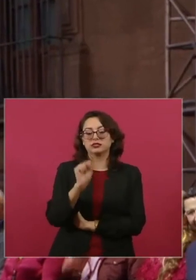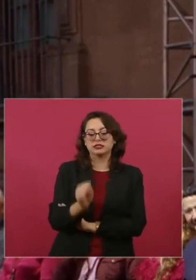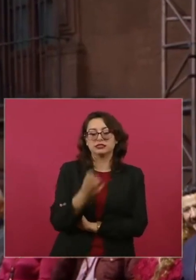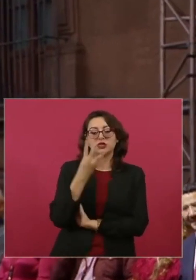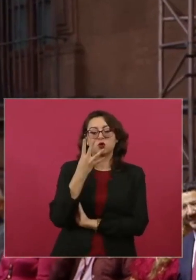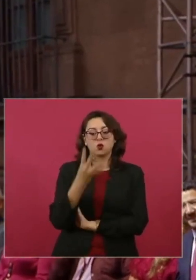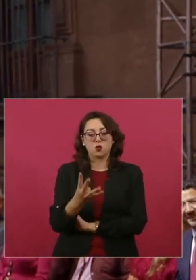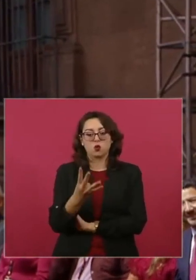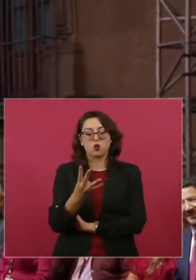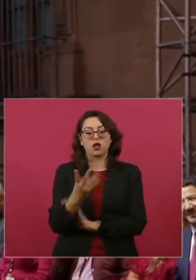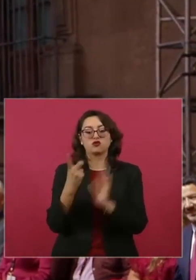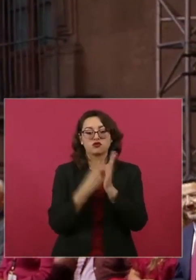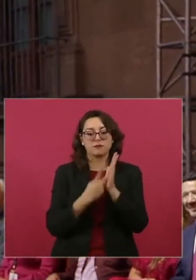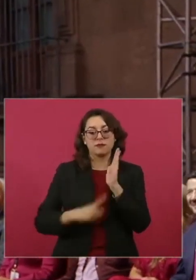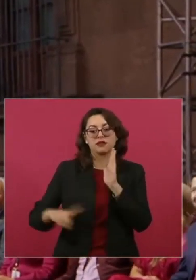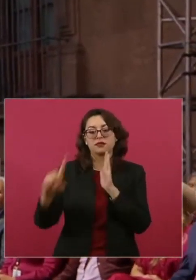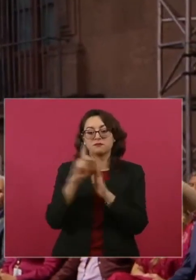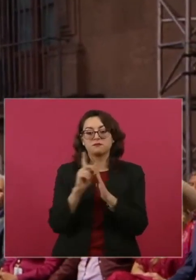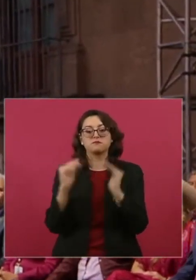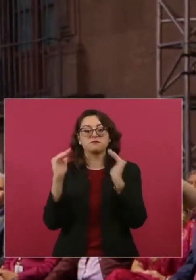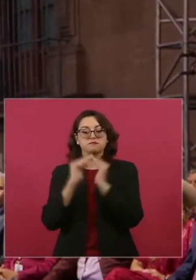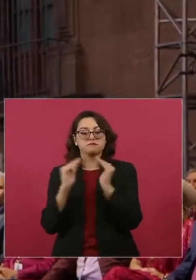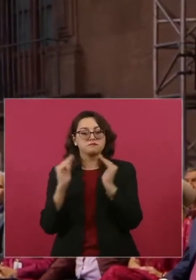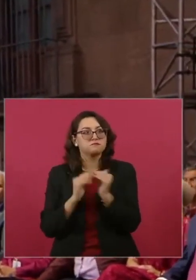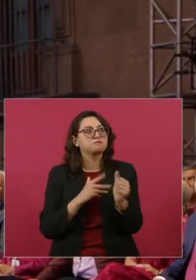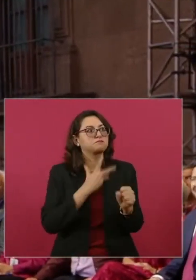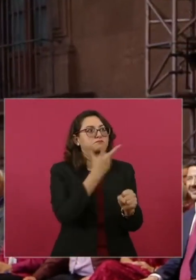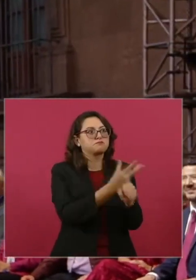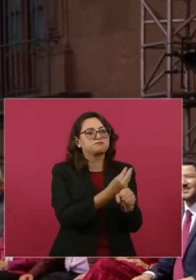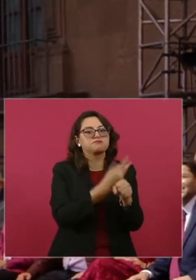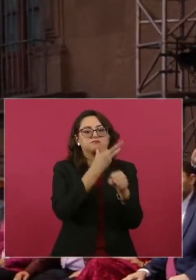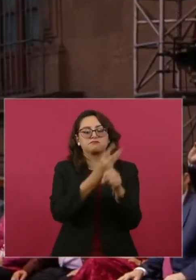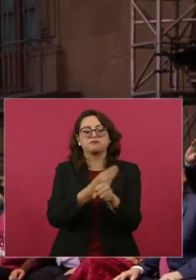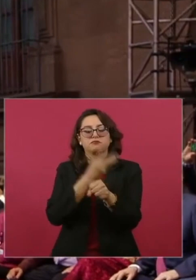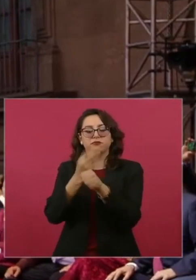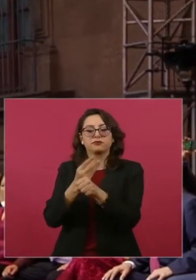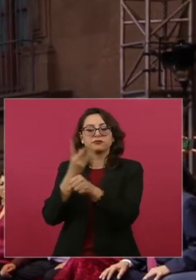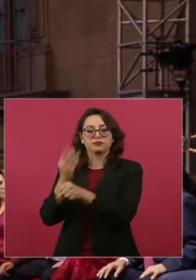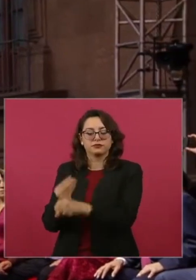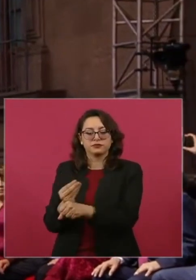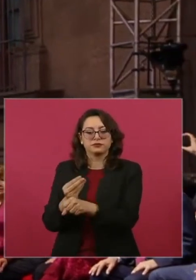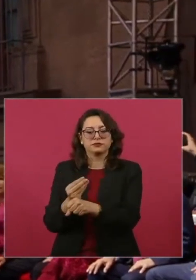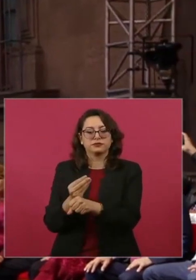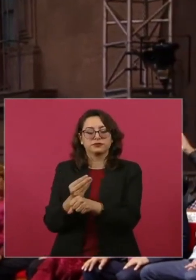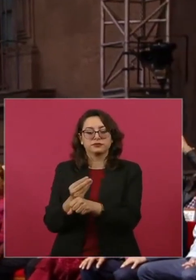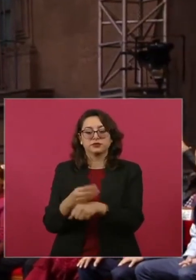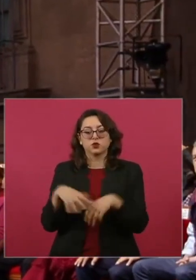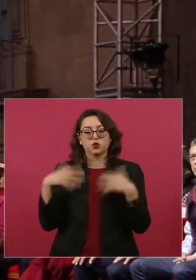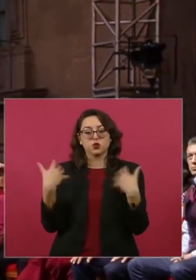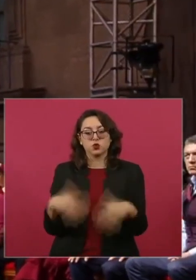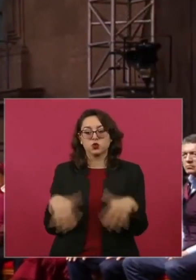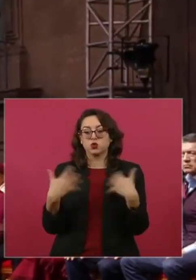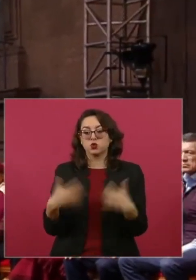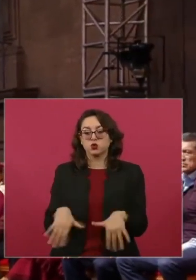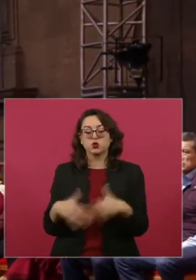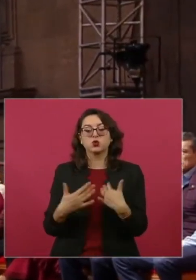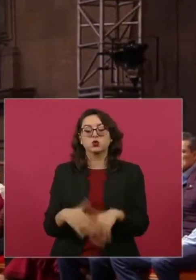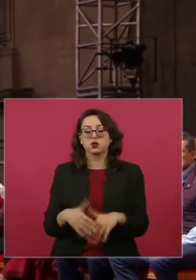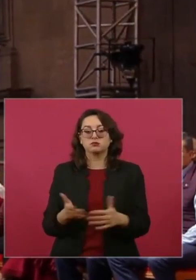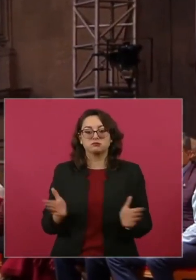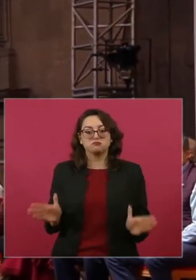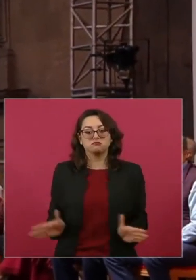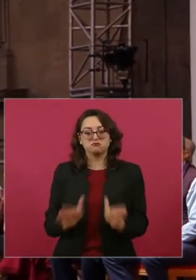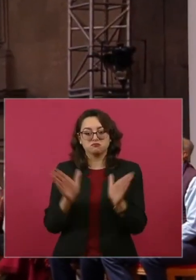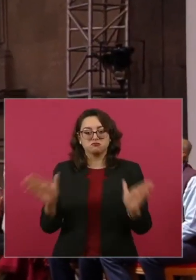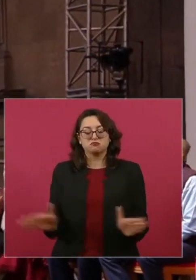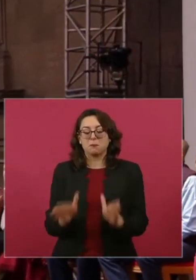3,028,264 departamentos y viviendas. Okay, 3,000,000 new homes. Un programa muy importante de vivienda important.